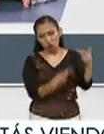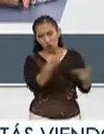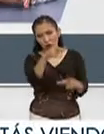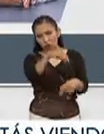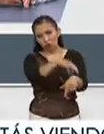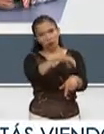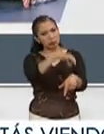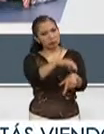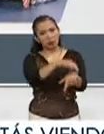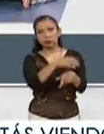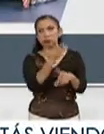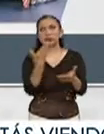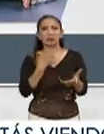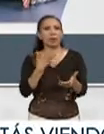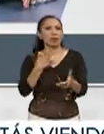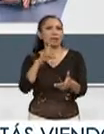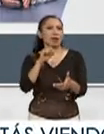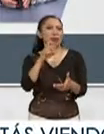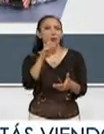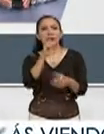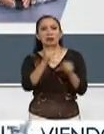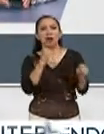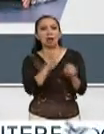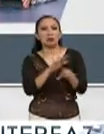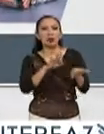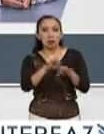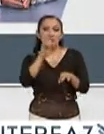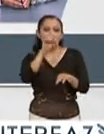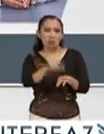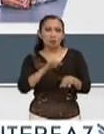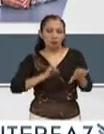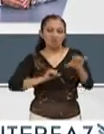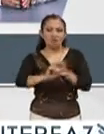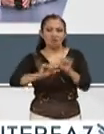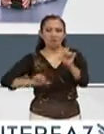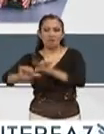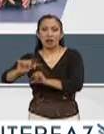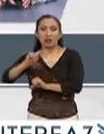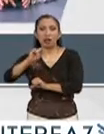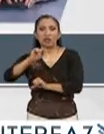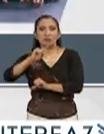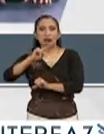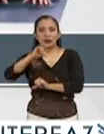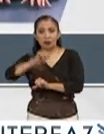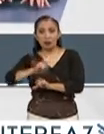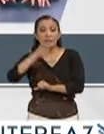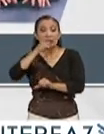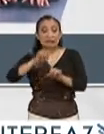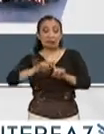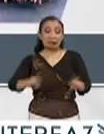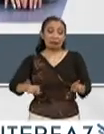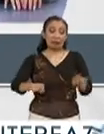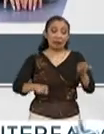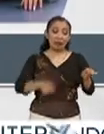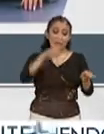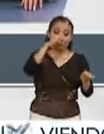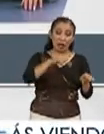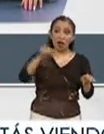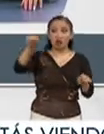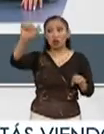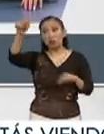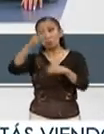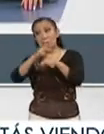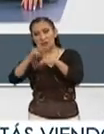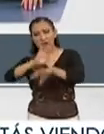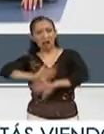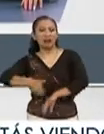son médicos que llevan 20, 30 años trabajando en trasplantes, y lo que me decían que la diferencia entre México y los